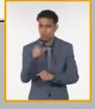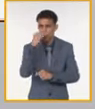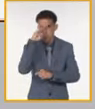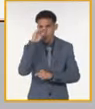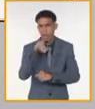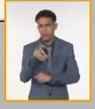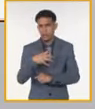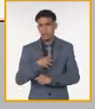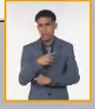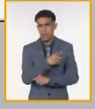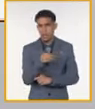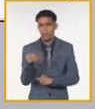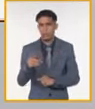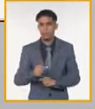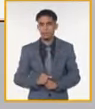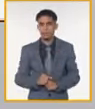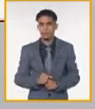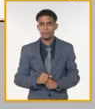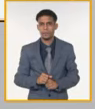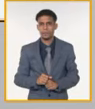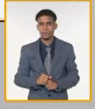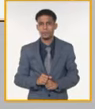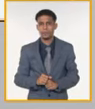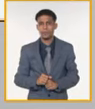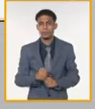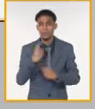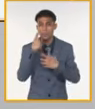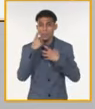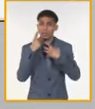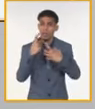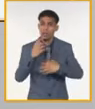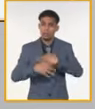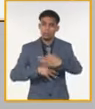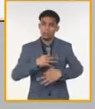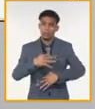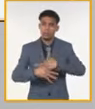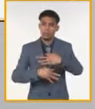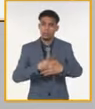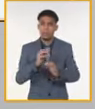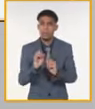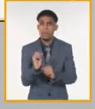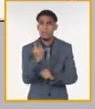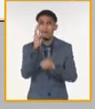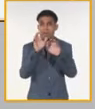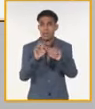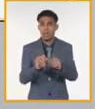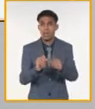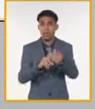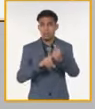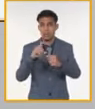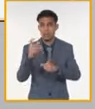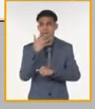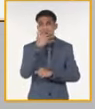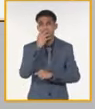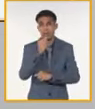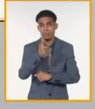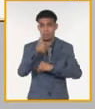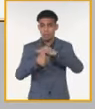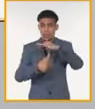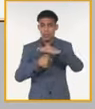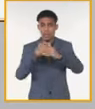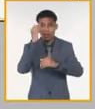importante a partir de de este planteamiento lo que por la conducción del primer secretario presidente de la república como eron Miguel